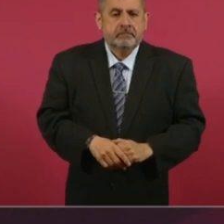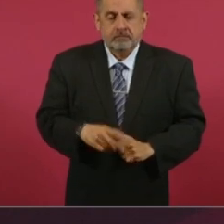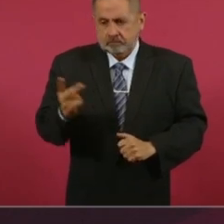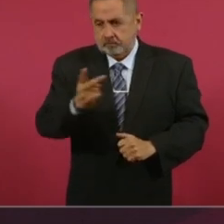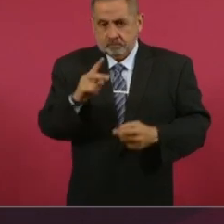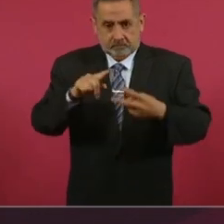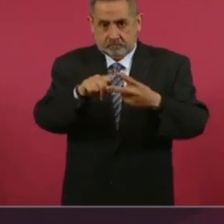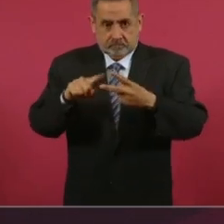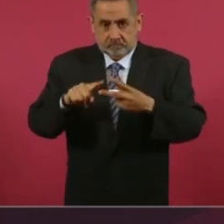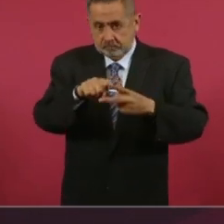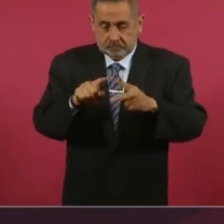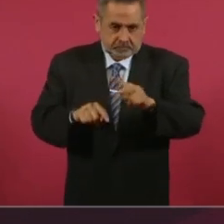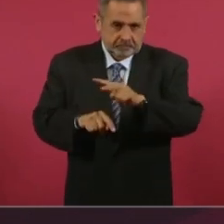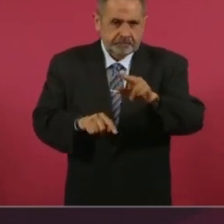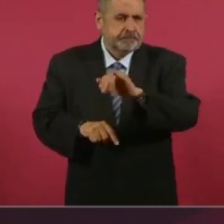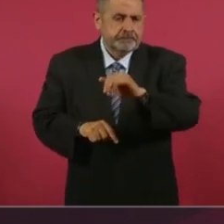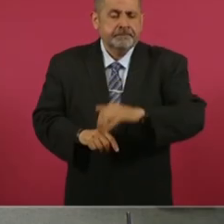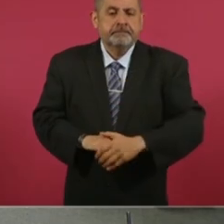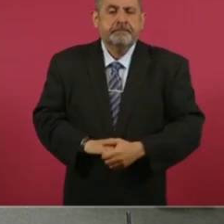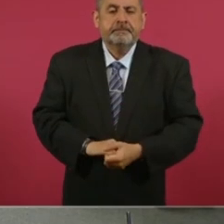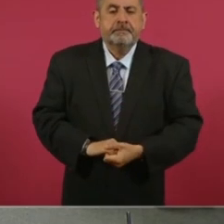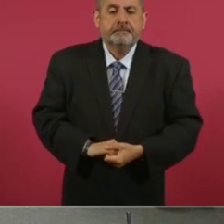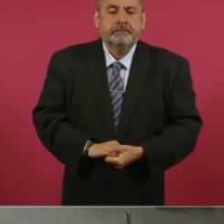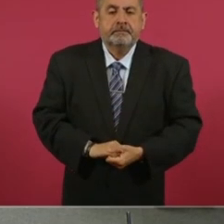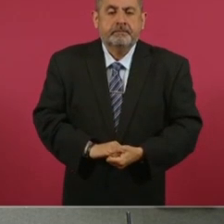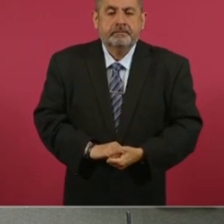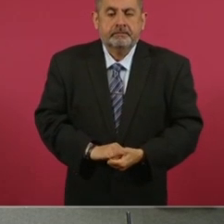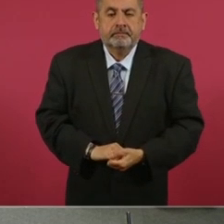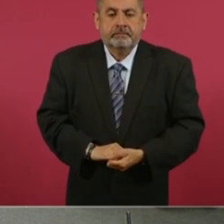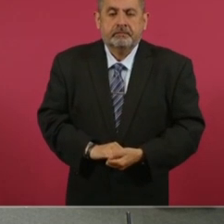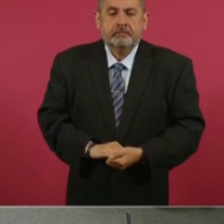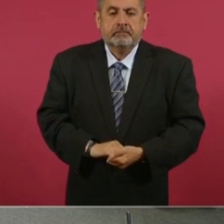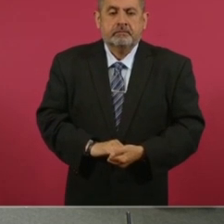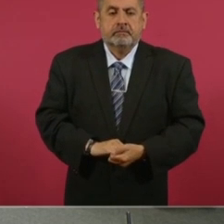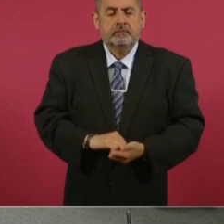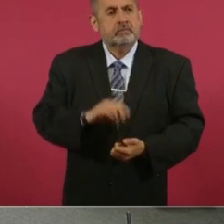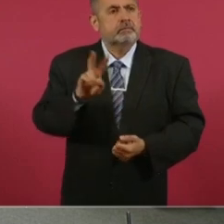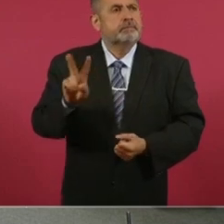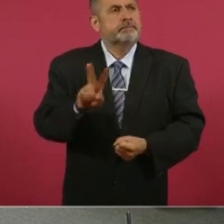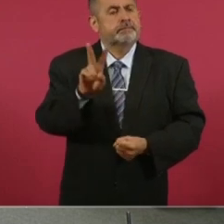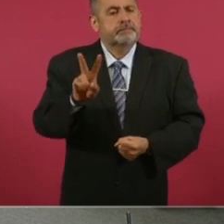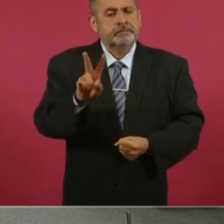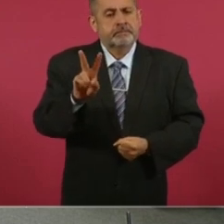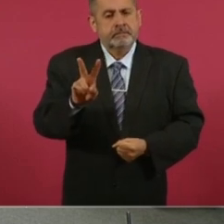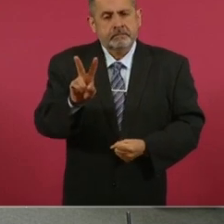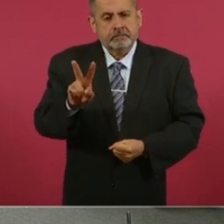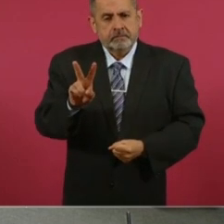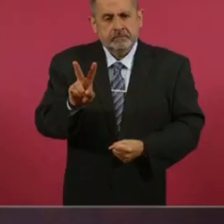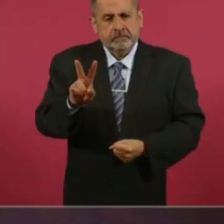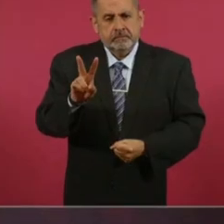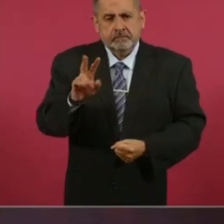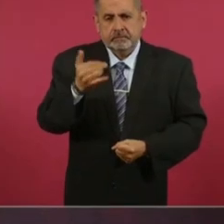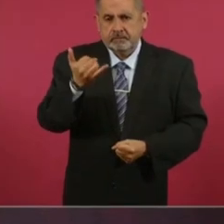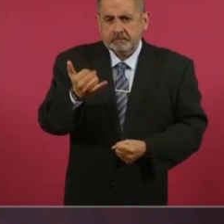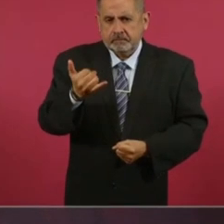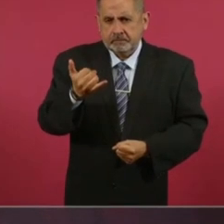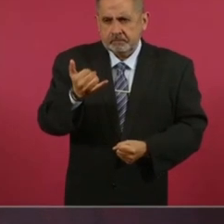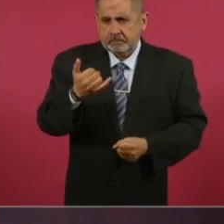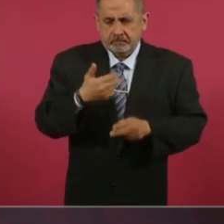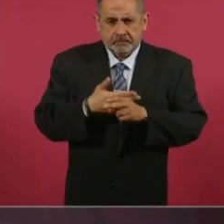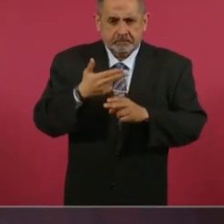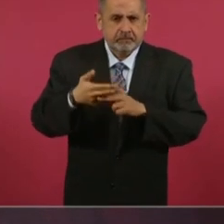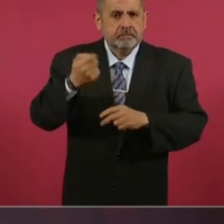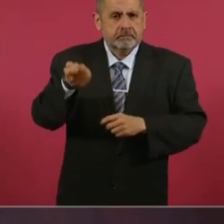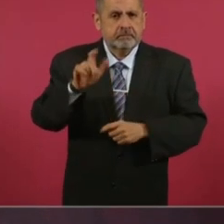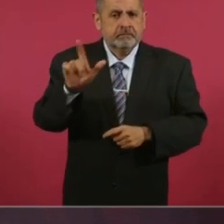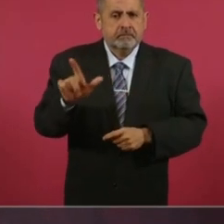en los dos casos. ¿Cuándo empieza su gira, presidente? El viernes y terminamos hasta